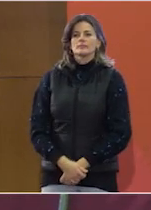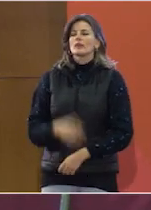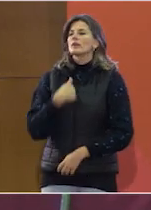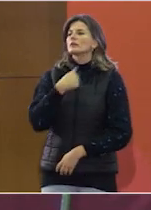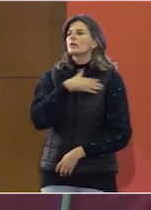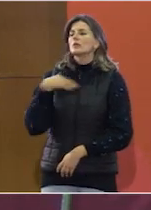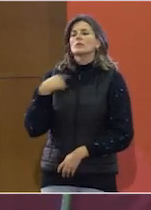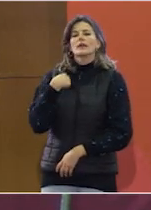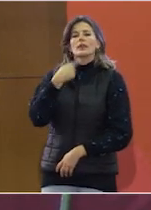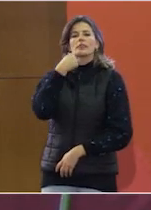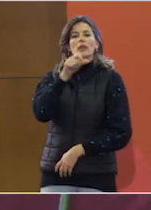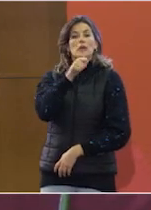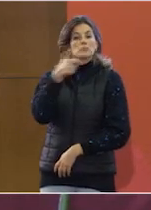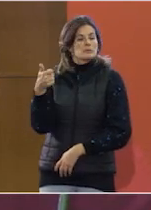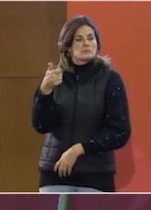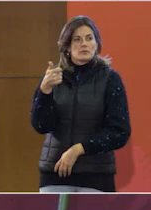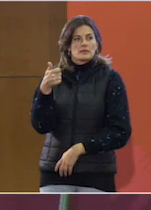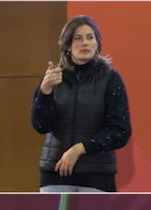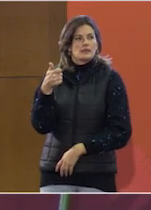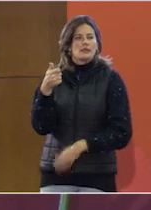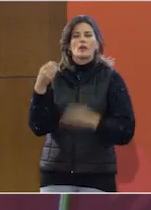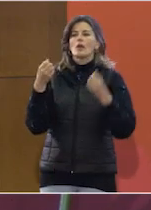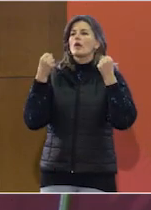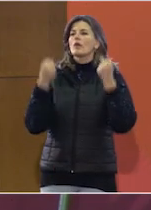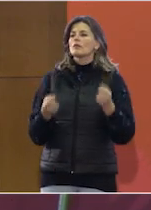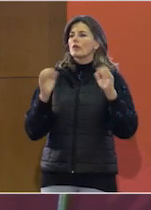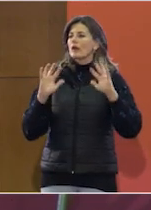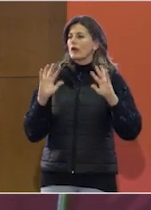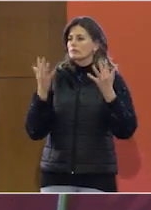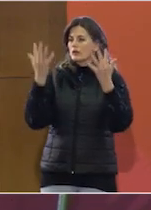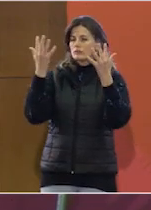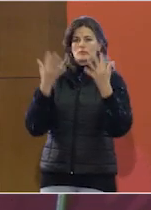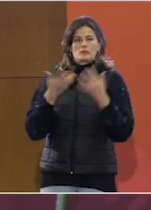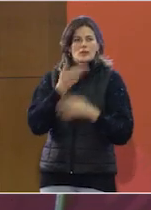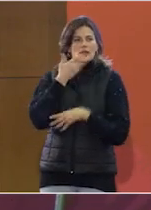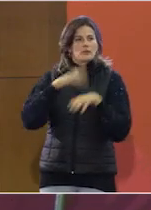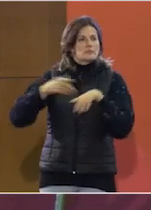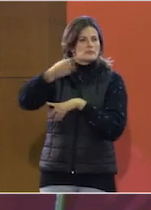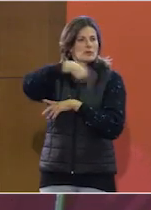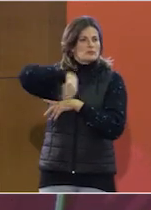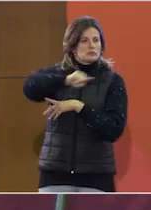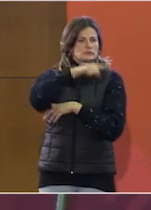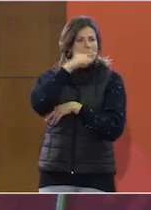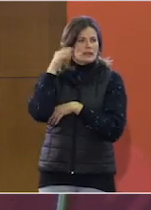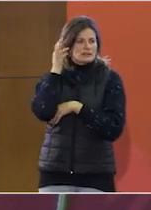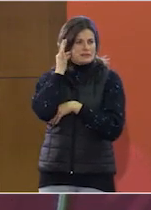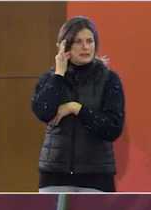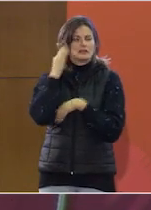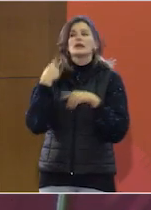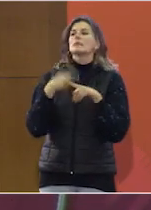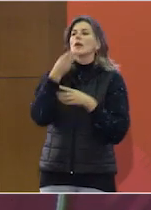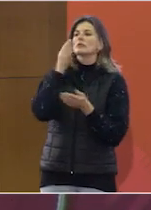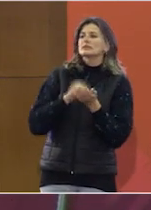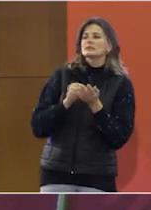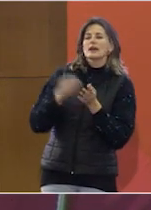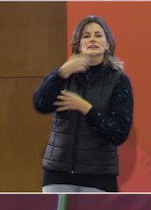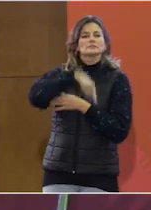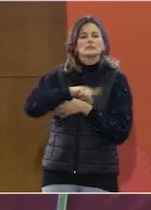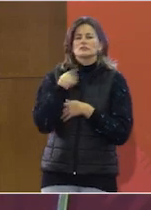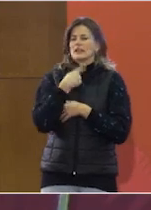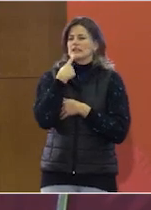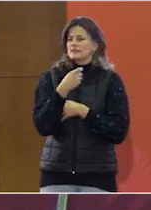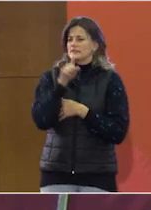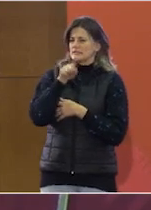Quiero pedir en primer lugar un aplauso caluroso para vosotros y vosotras. A veces parece que nosotros lo tenemos